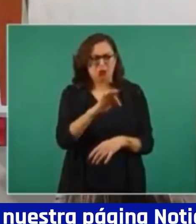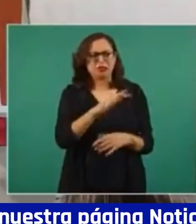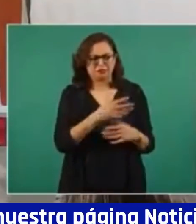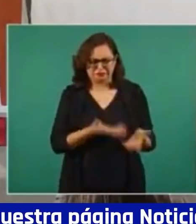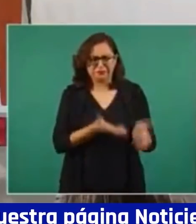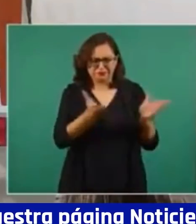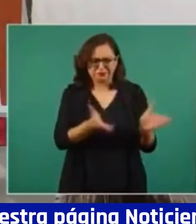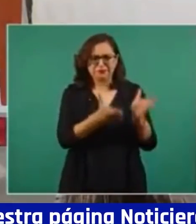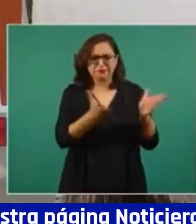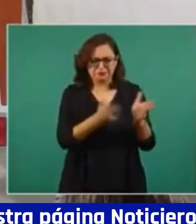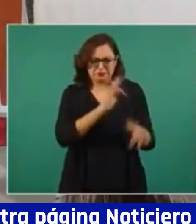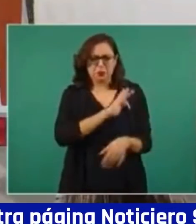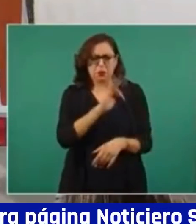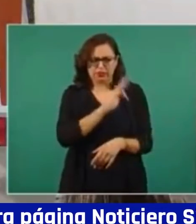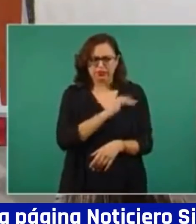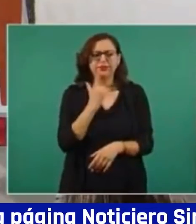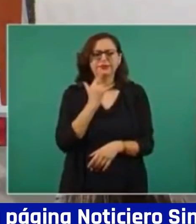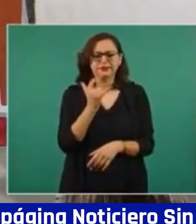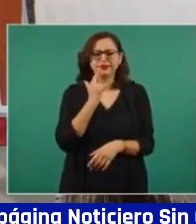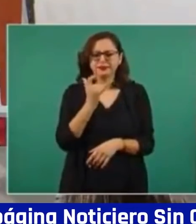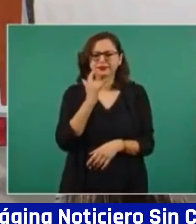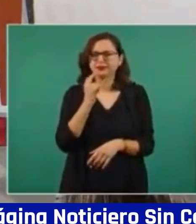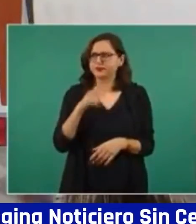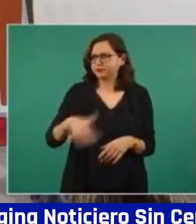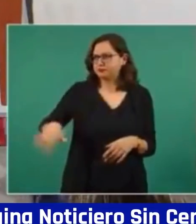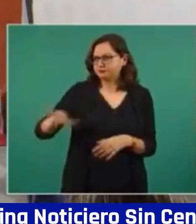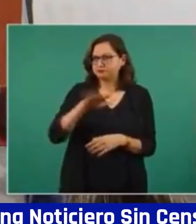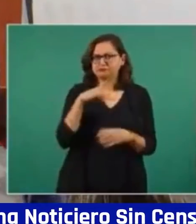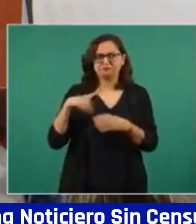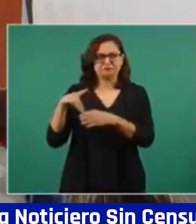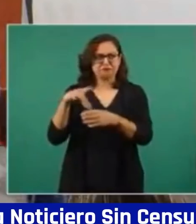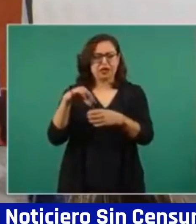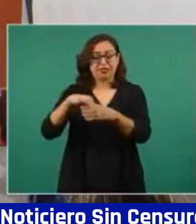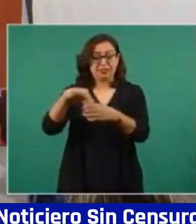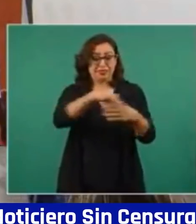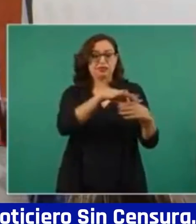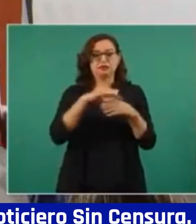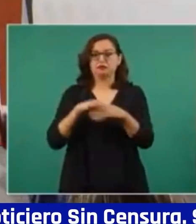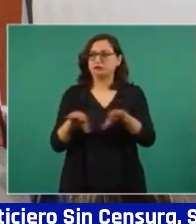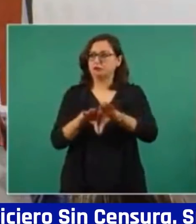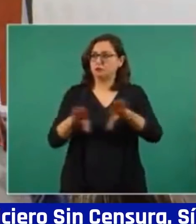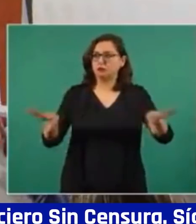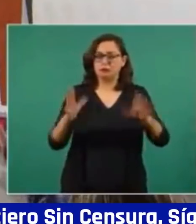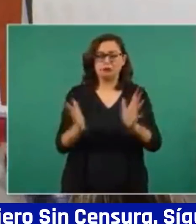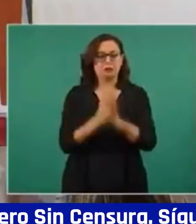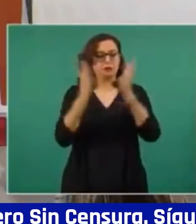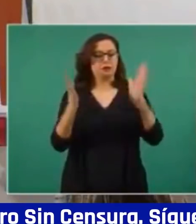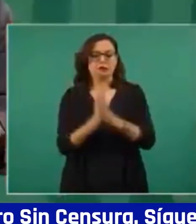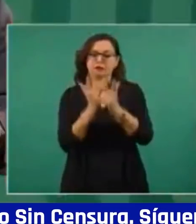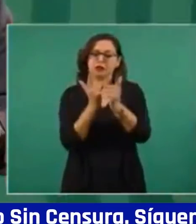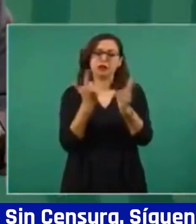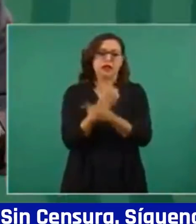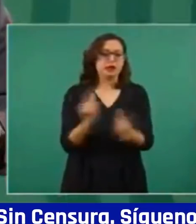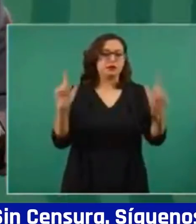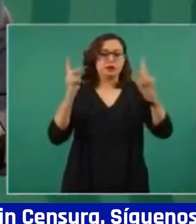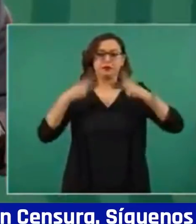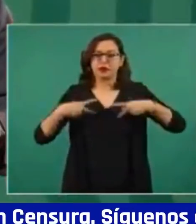Además, vivimos en una democracia y hay libertades, y el pueblo es el que va a decidir.